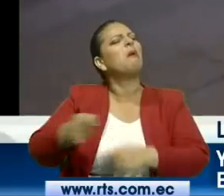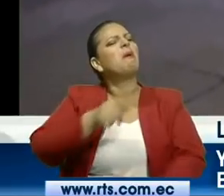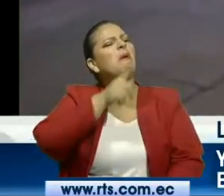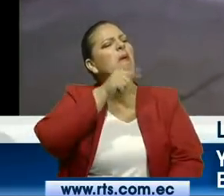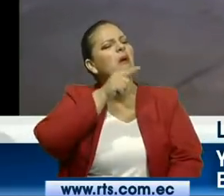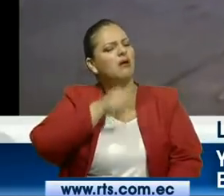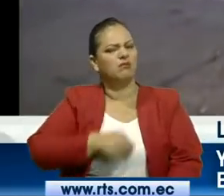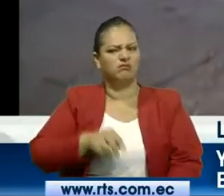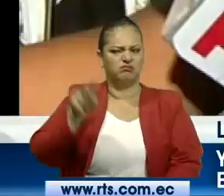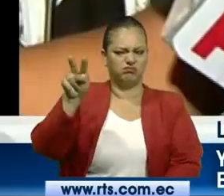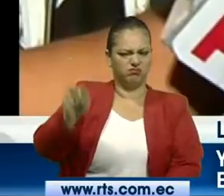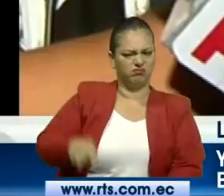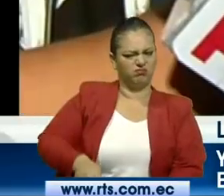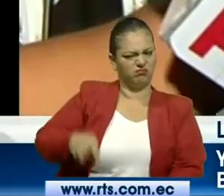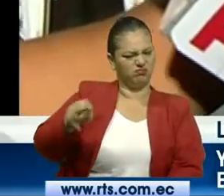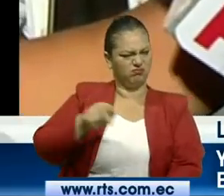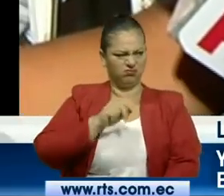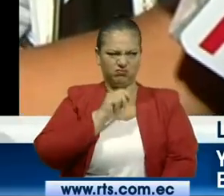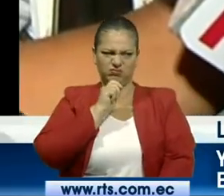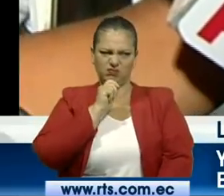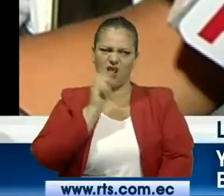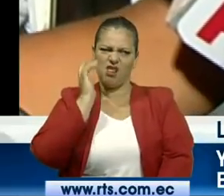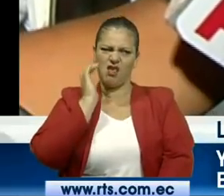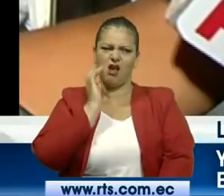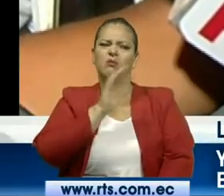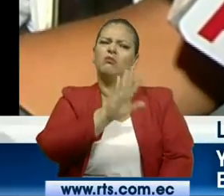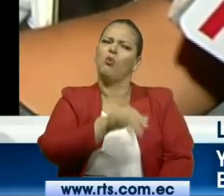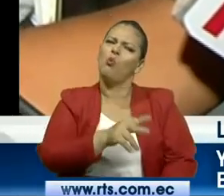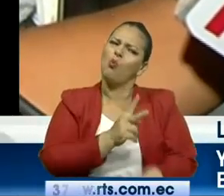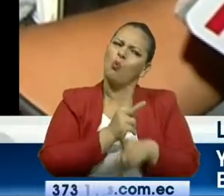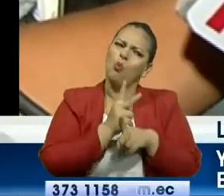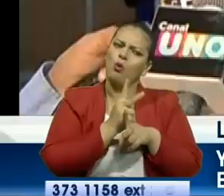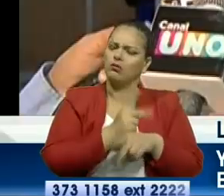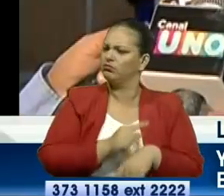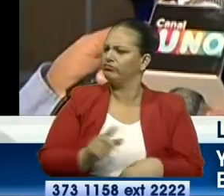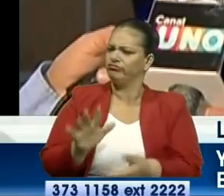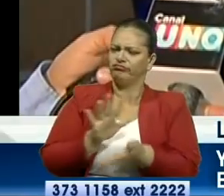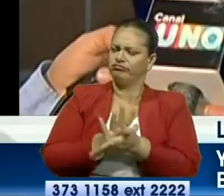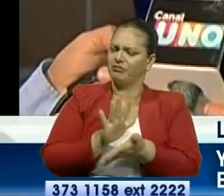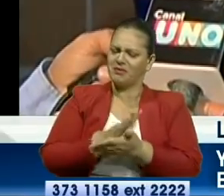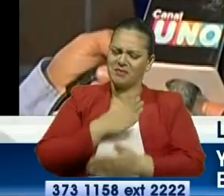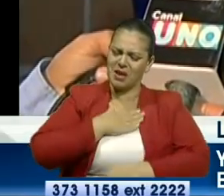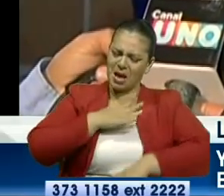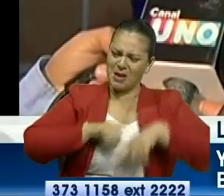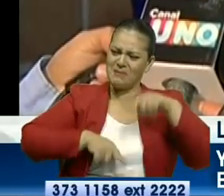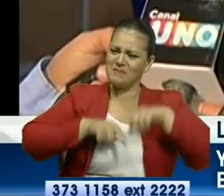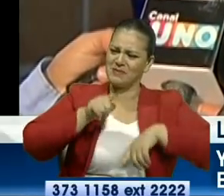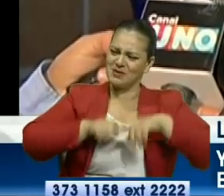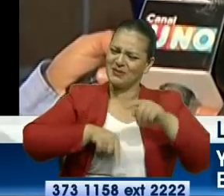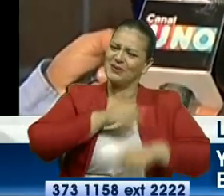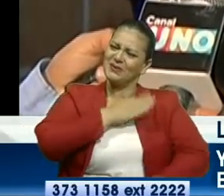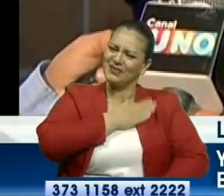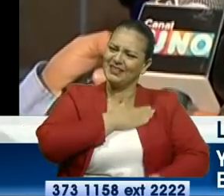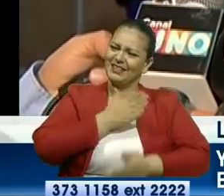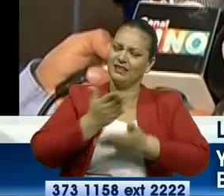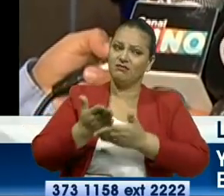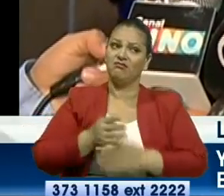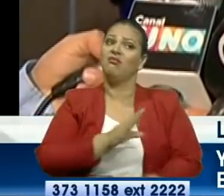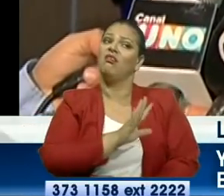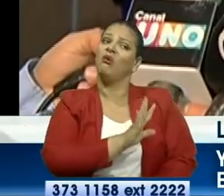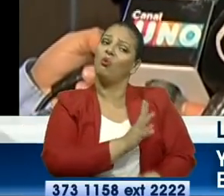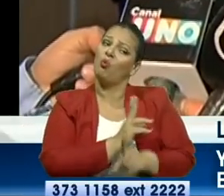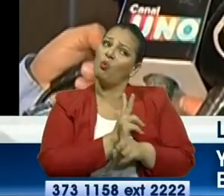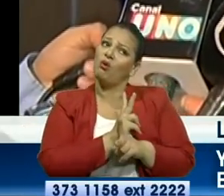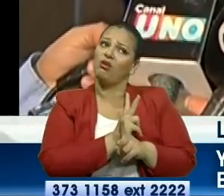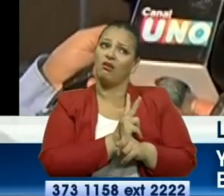que simplemente, según dice que son tus amigos, esto, lo otro. Vivía solo, el ciudadano, y recibía